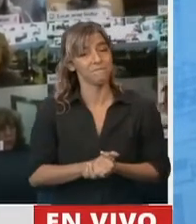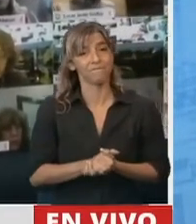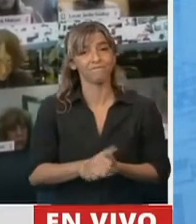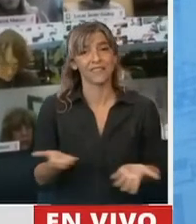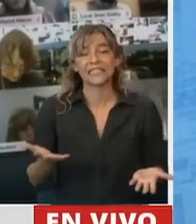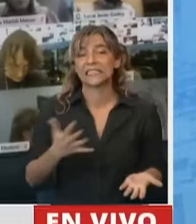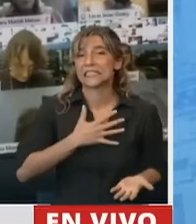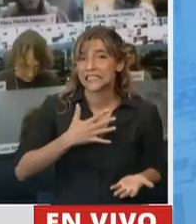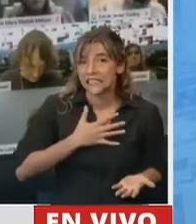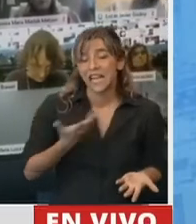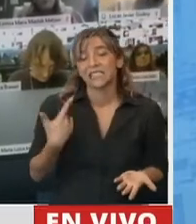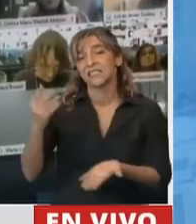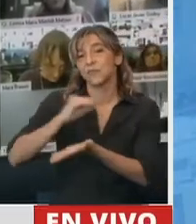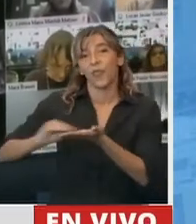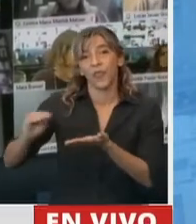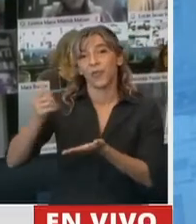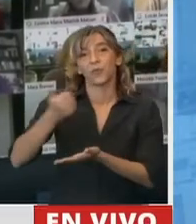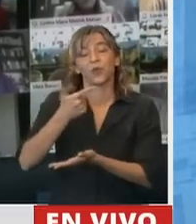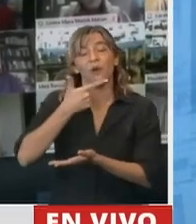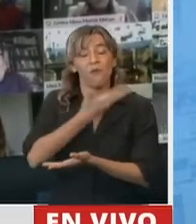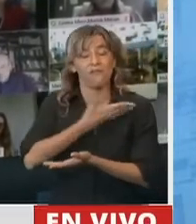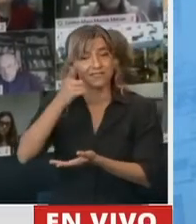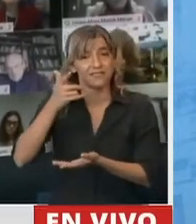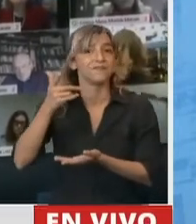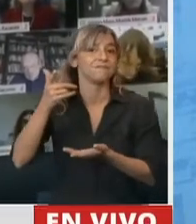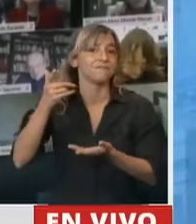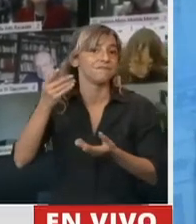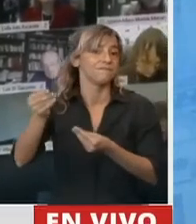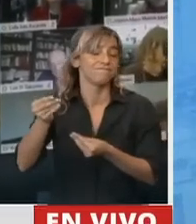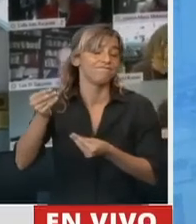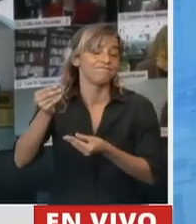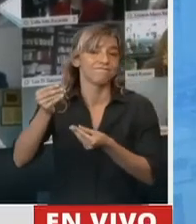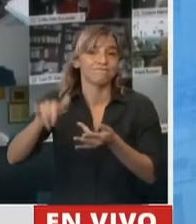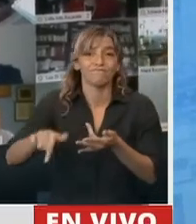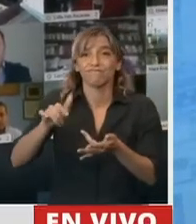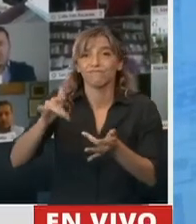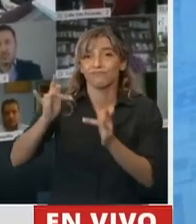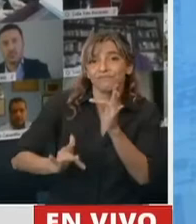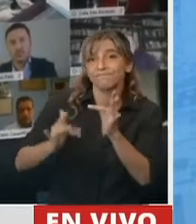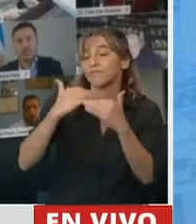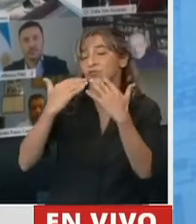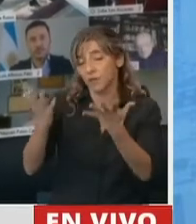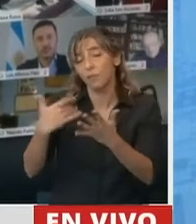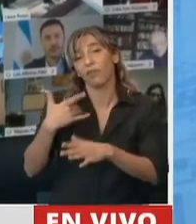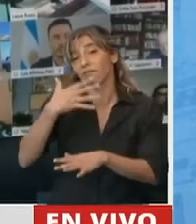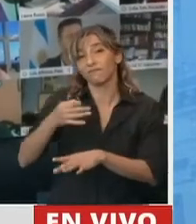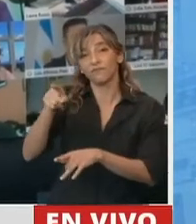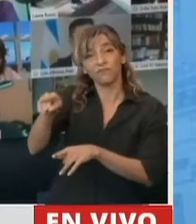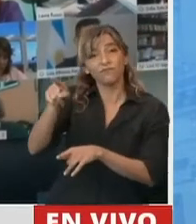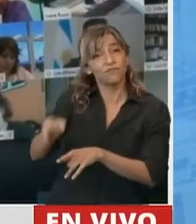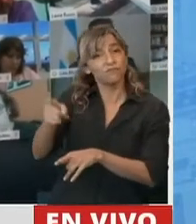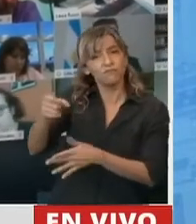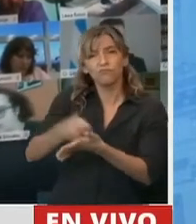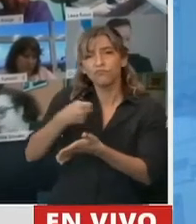este el diputado hace porque sé que él tiene una gran tarea en el trabajo por la reivindicación de los derechos argentinos